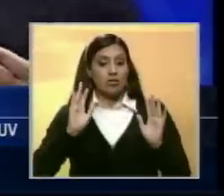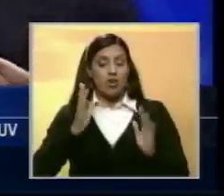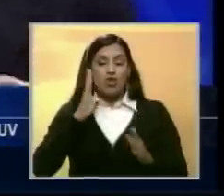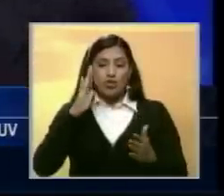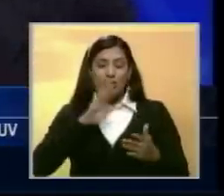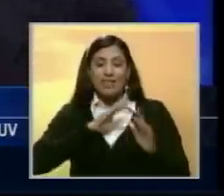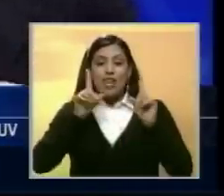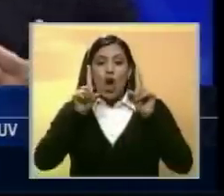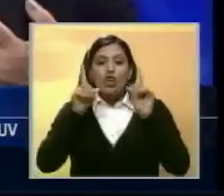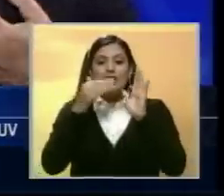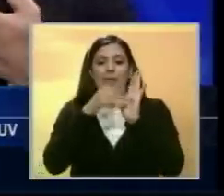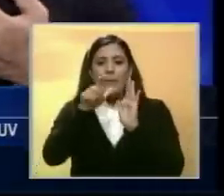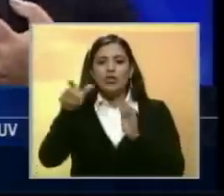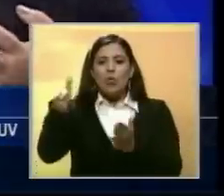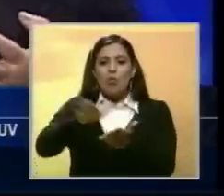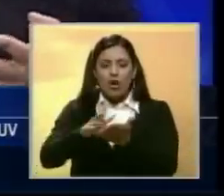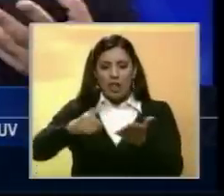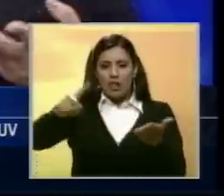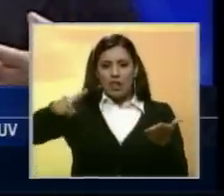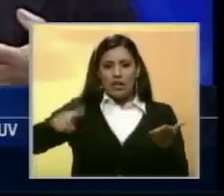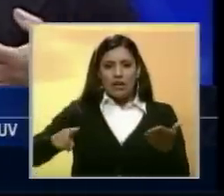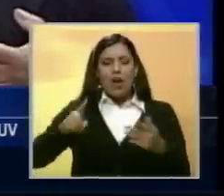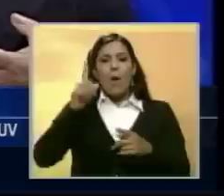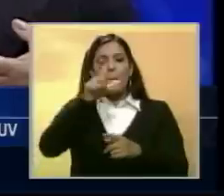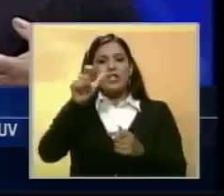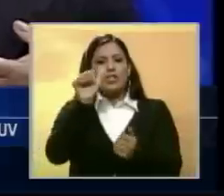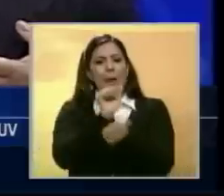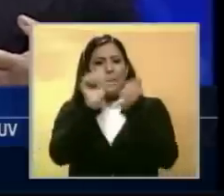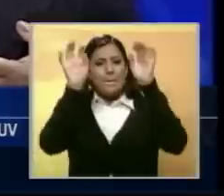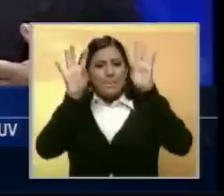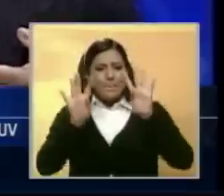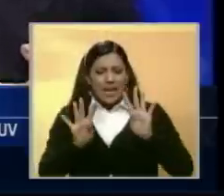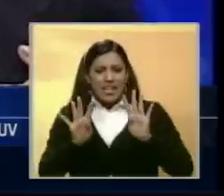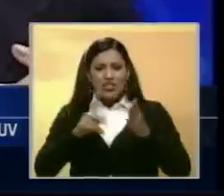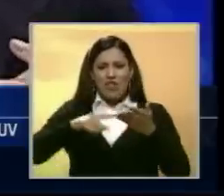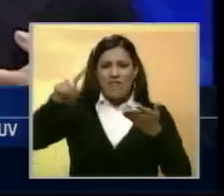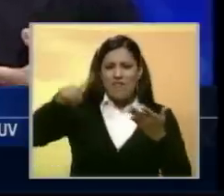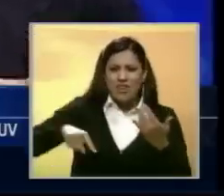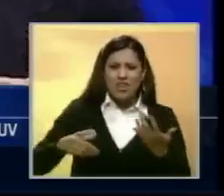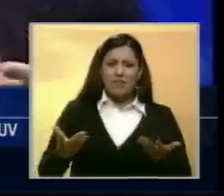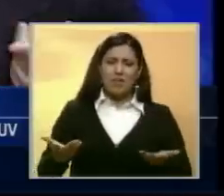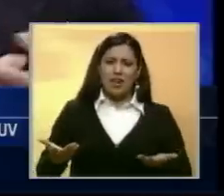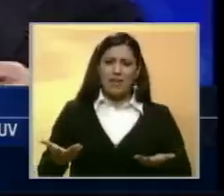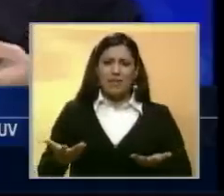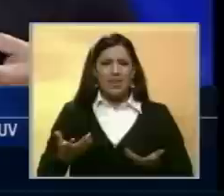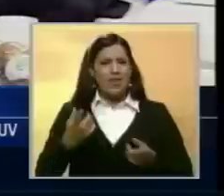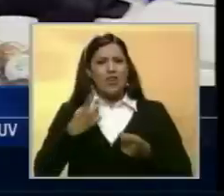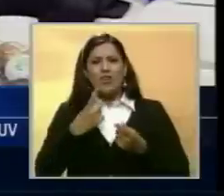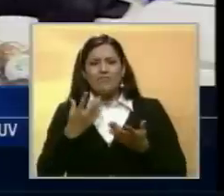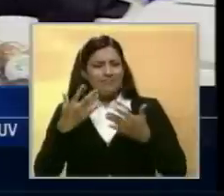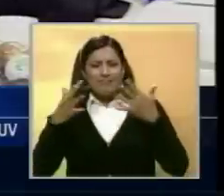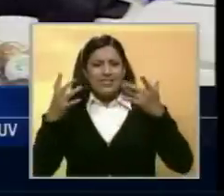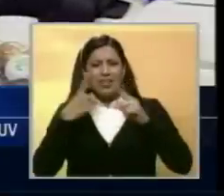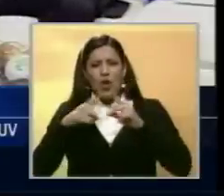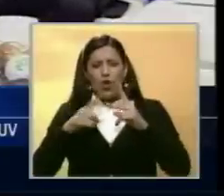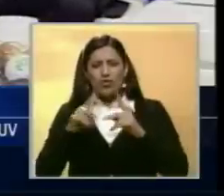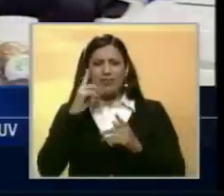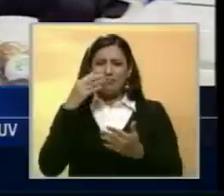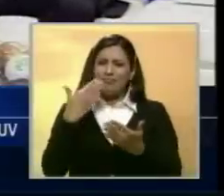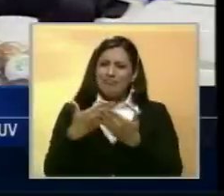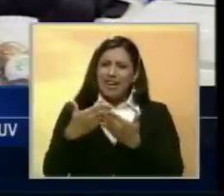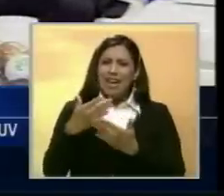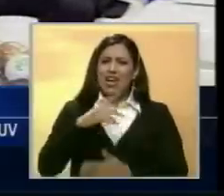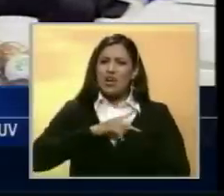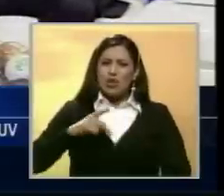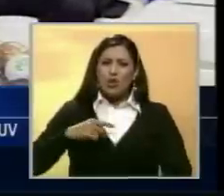detectamos 11.000 muertos, detectamos gente privada de libertad firmando, delincuentes firmando, en fin, todo un conjunto de cuestiones